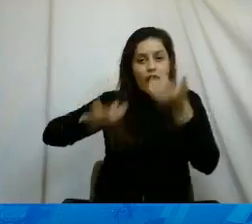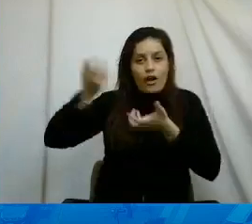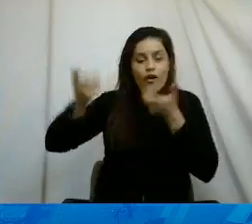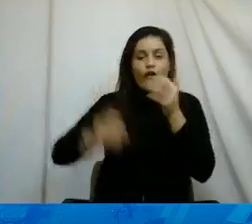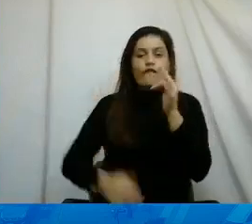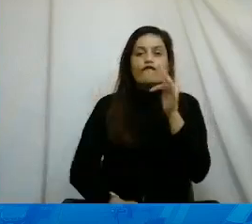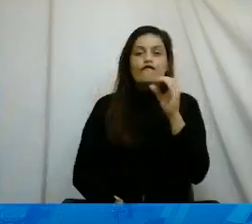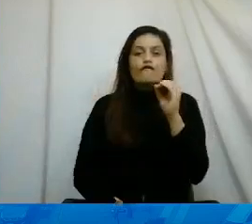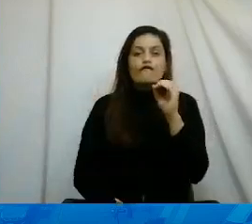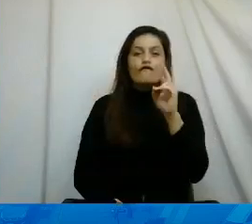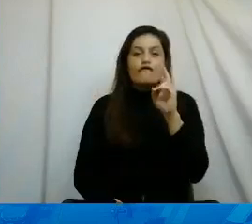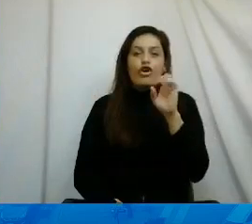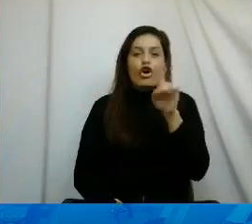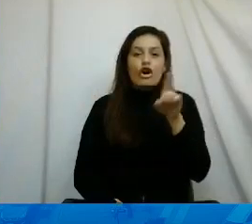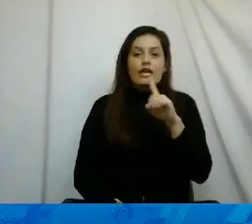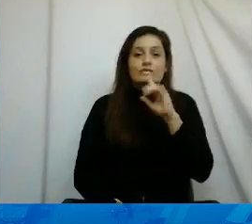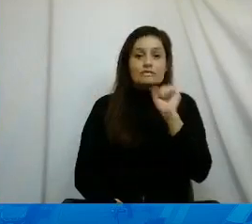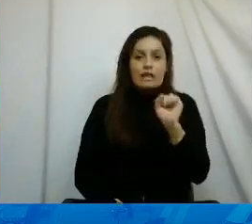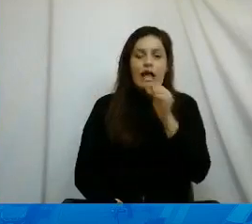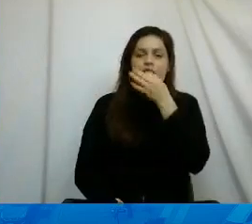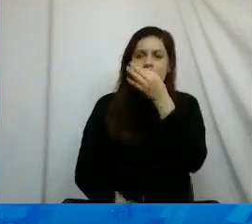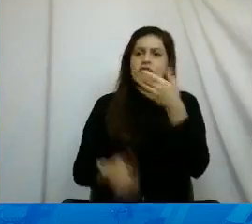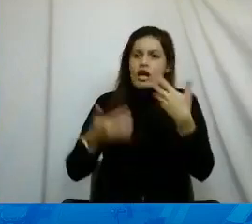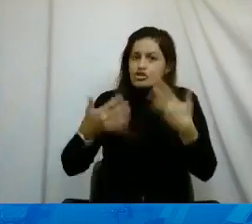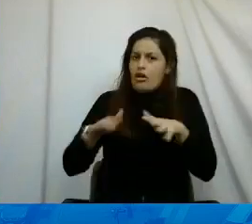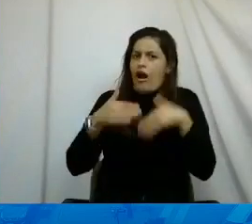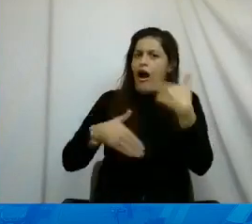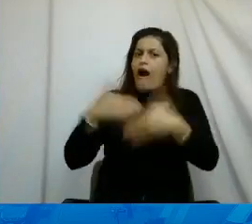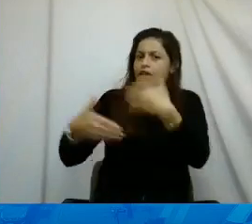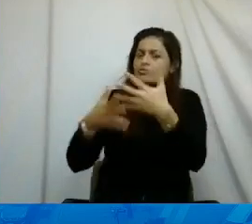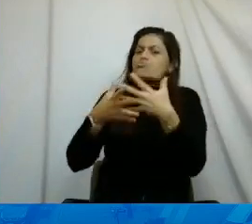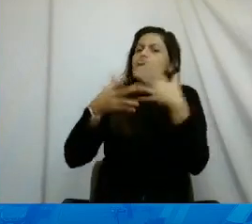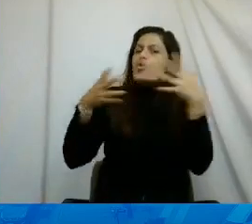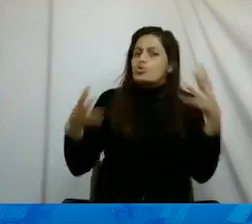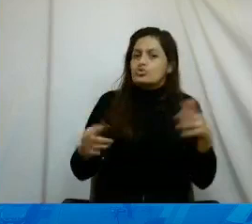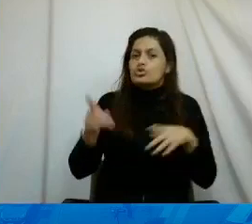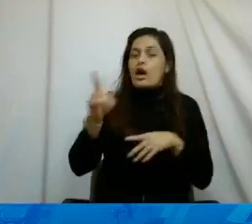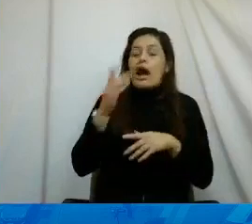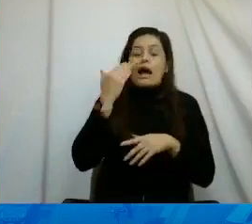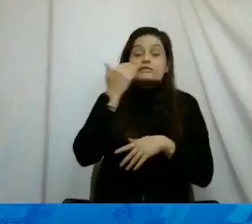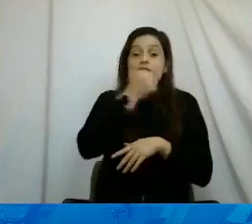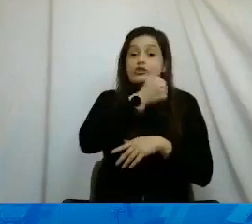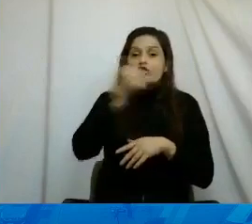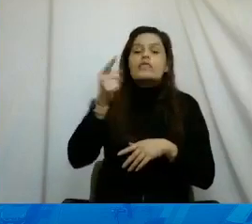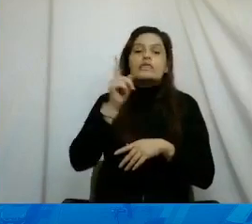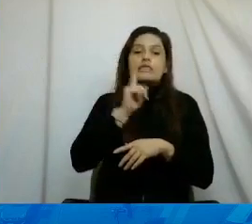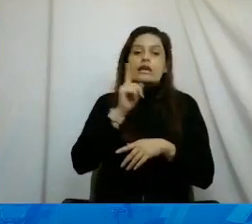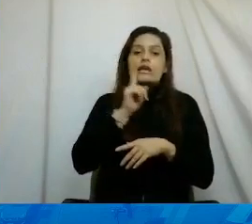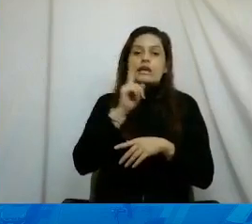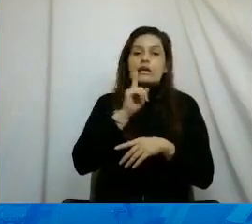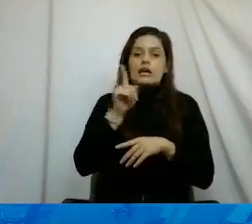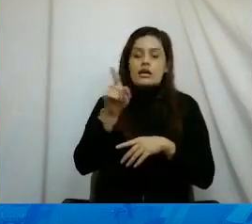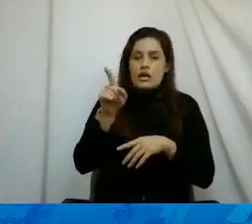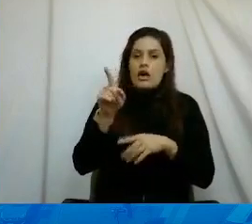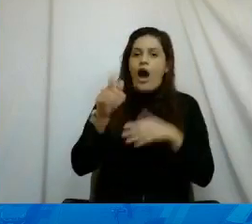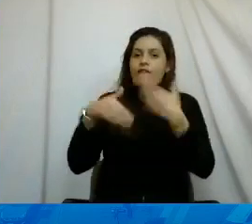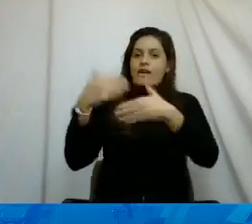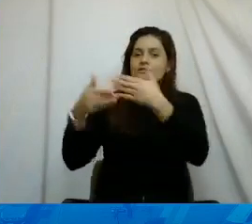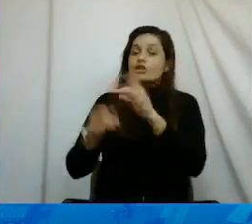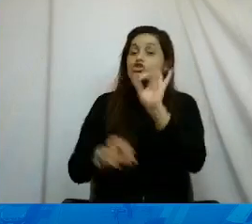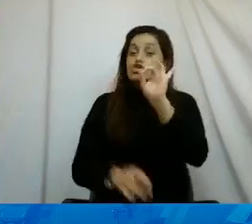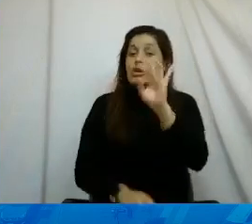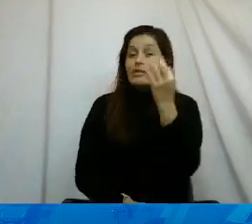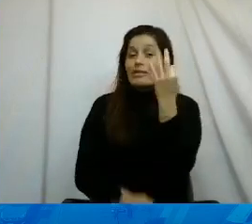hemos avanzado bastante. Hoy la mayoría de las familias ya lograron, hicimos ese proceso, y solo teníamos 3 familias que no